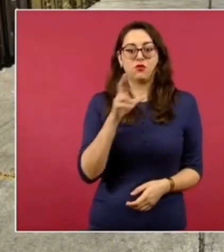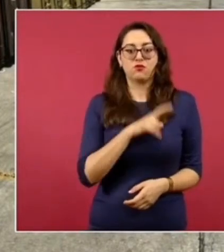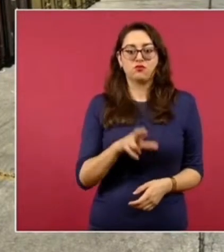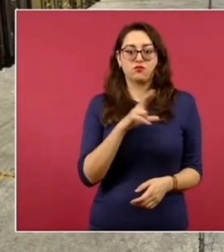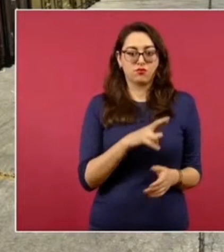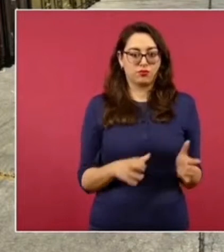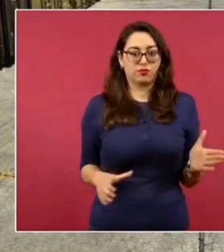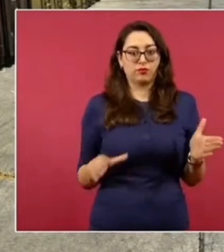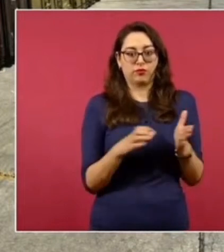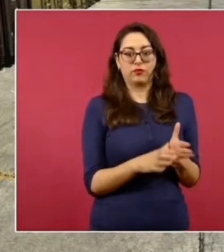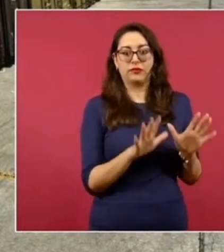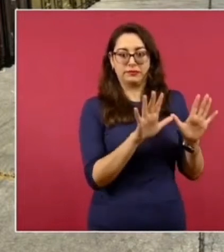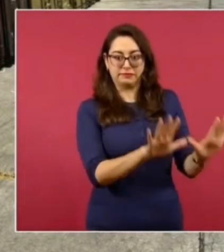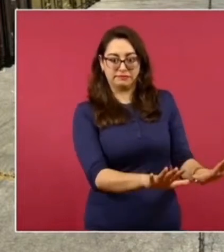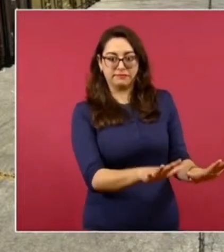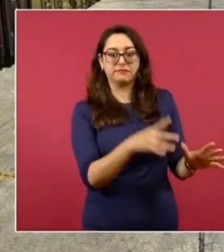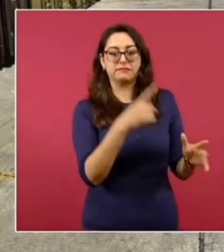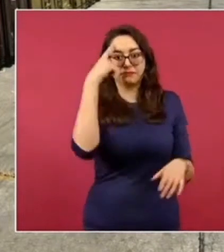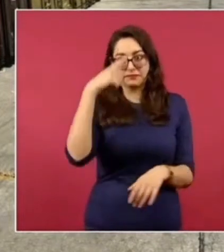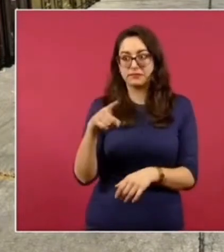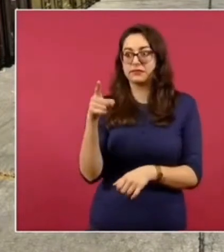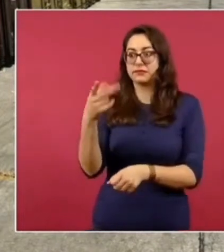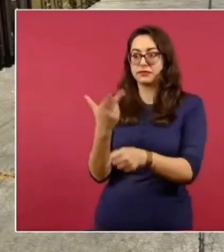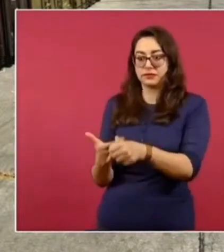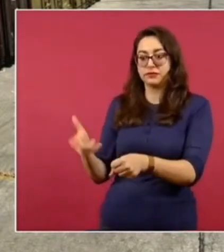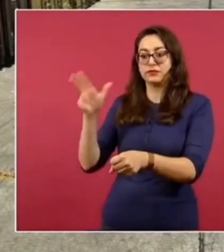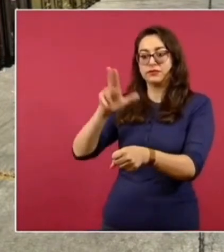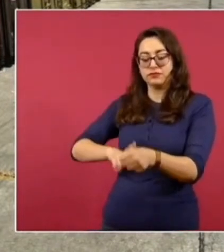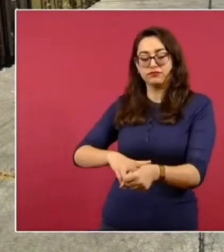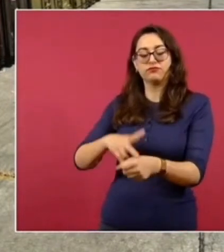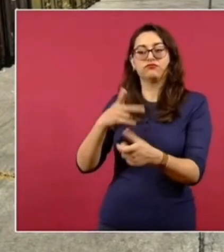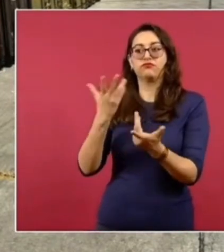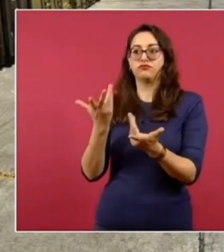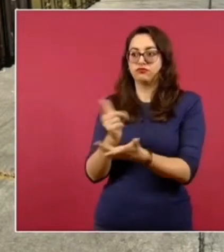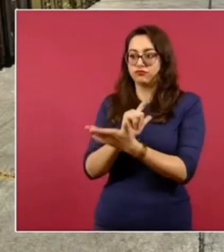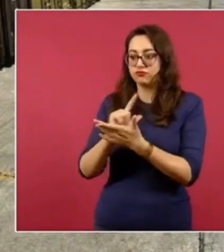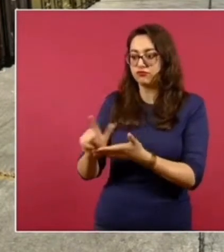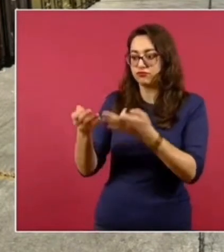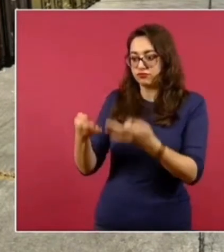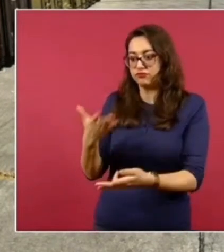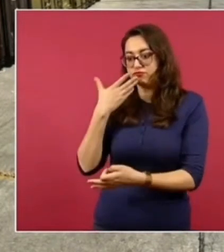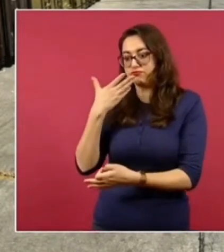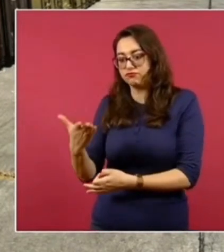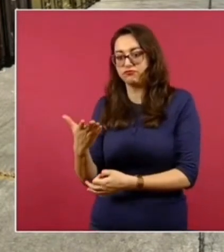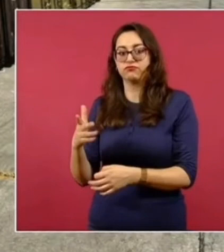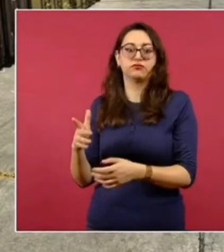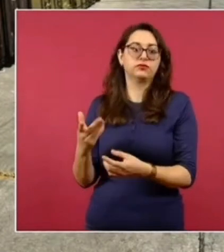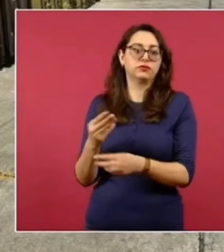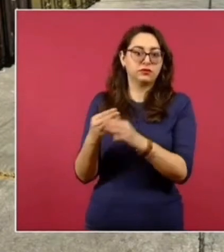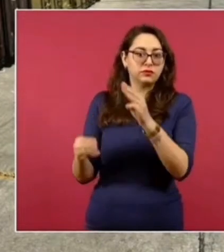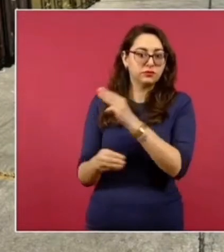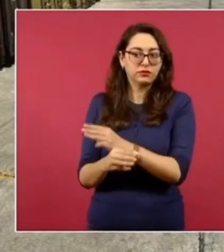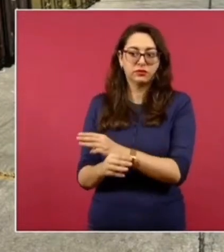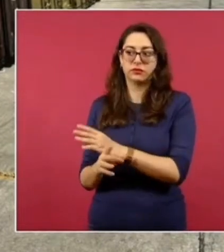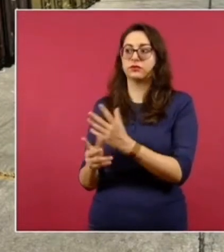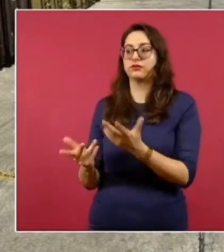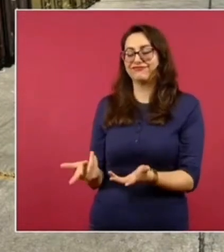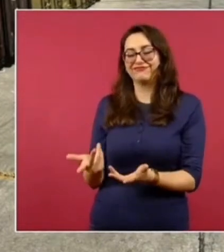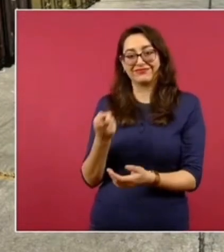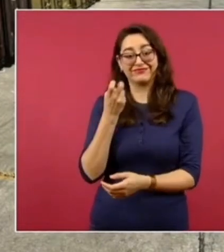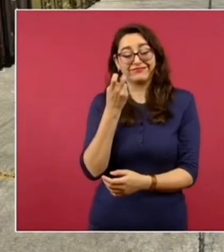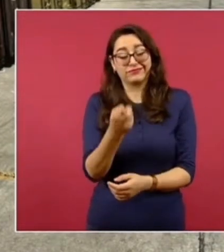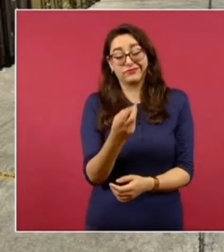circulando, para poder tener en los almacenes de los hospitales los medicamentos y el material de curación que sí está en circulación. En el caso de